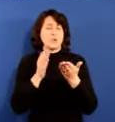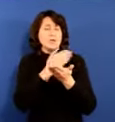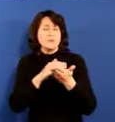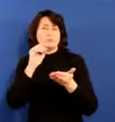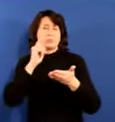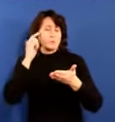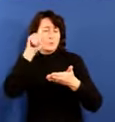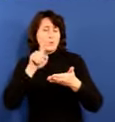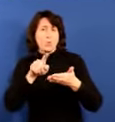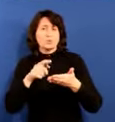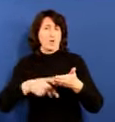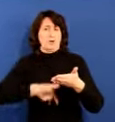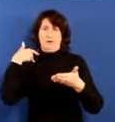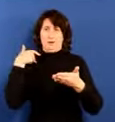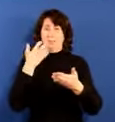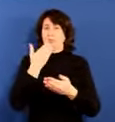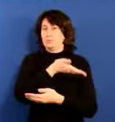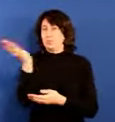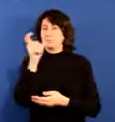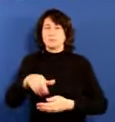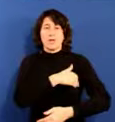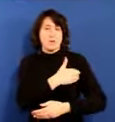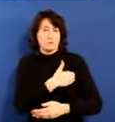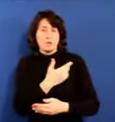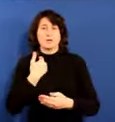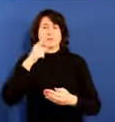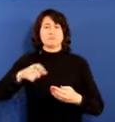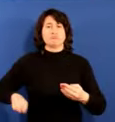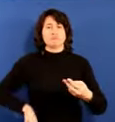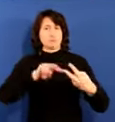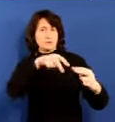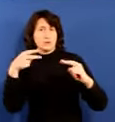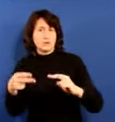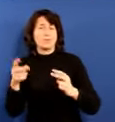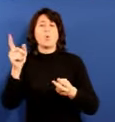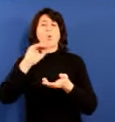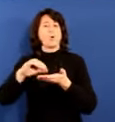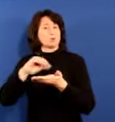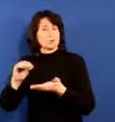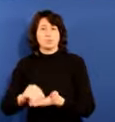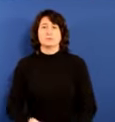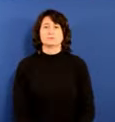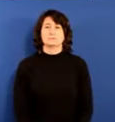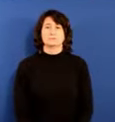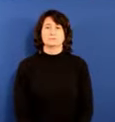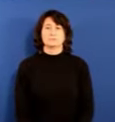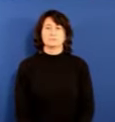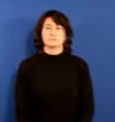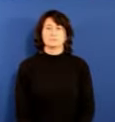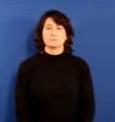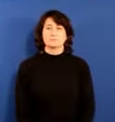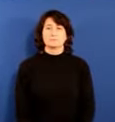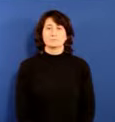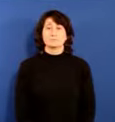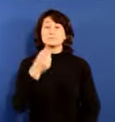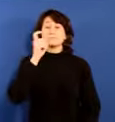a traductores, escritores y profesionales del euskera. En el año 2003 se publicó la primera versión de Labayru Hiztegia